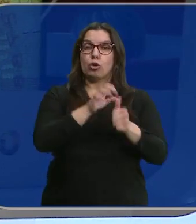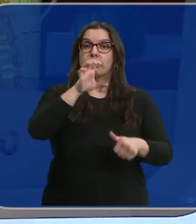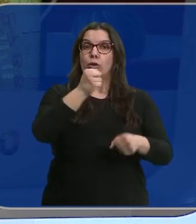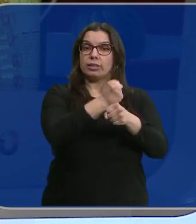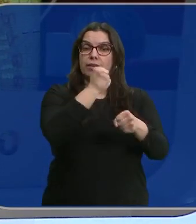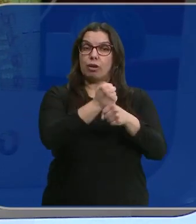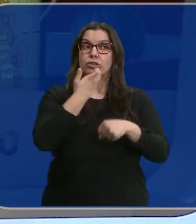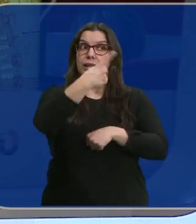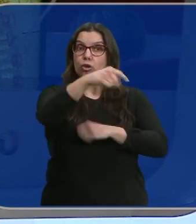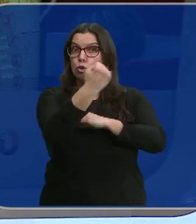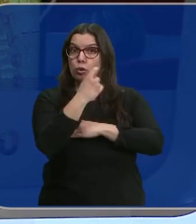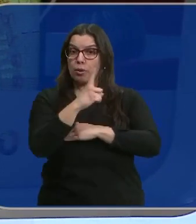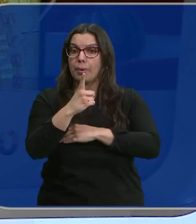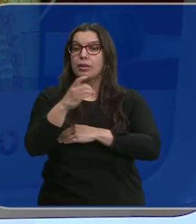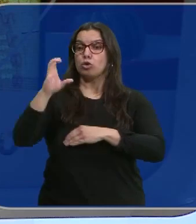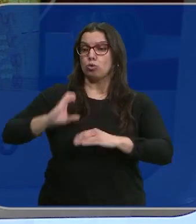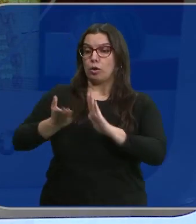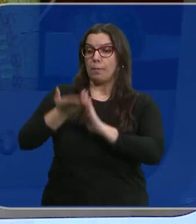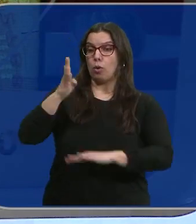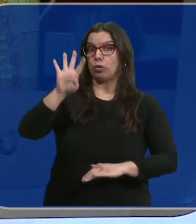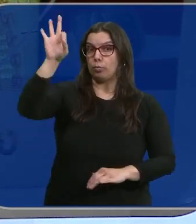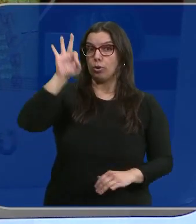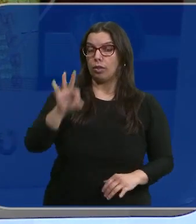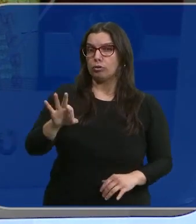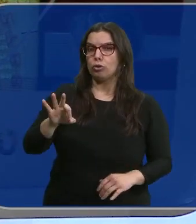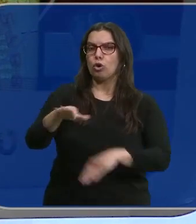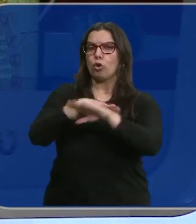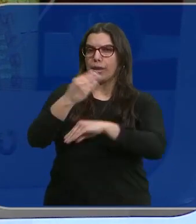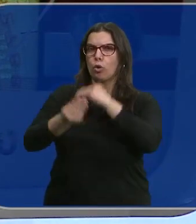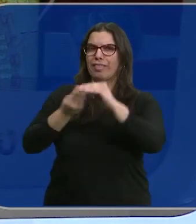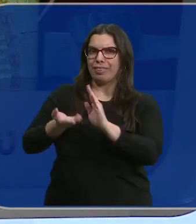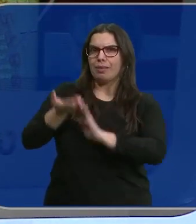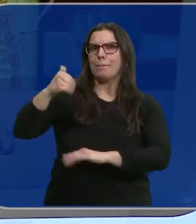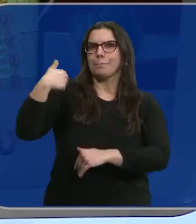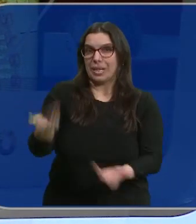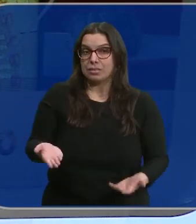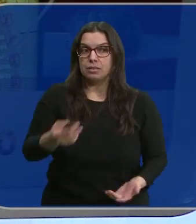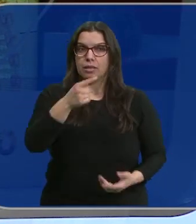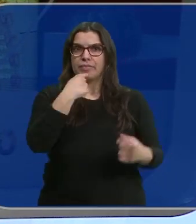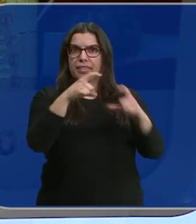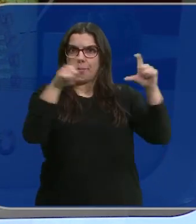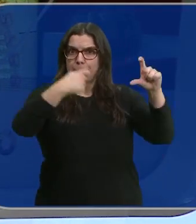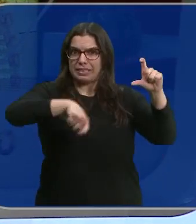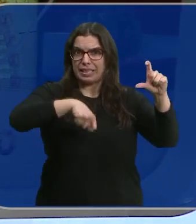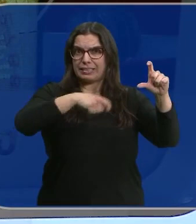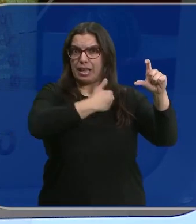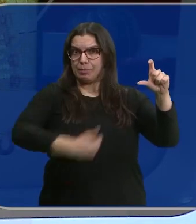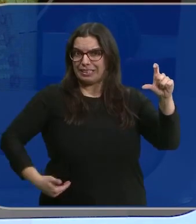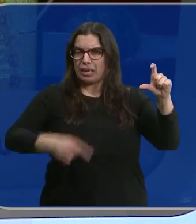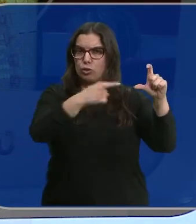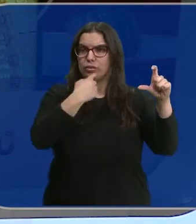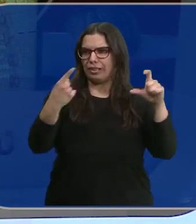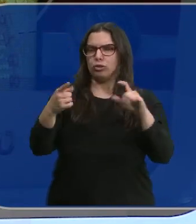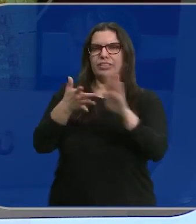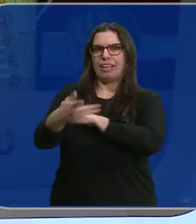apoyaba una subida del 4%, el gobierno sería más ambicioso. Garamendi lo tacha de chantaje y asegura que su propuesta ya es superior